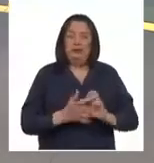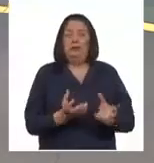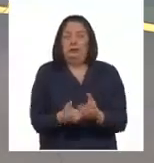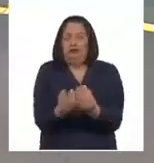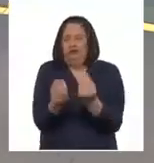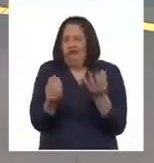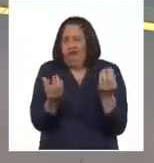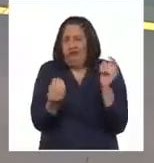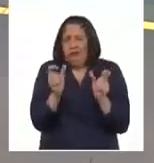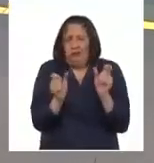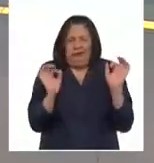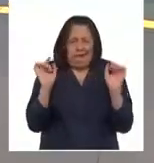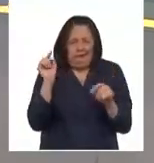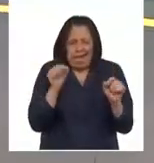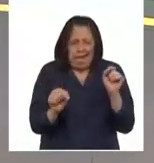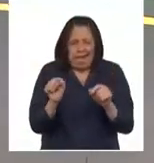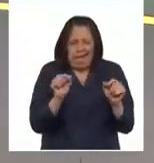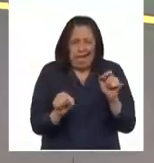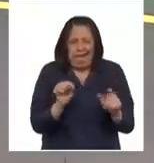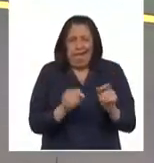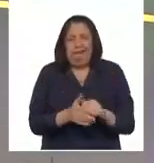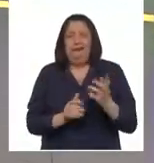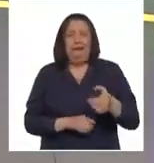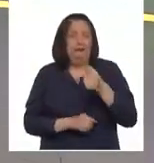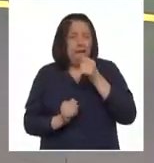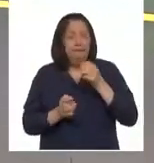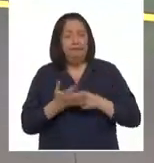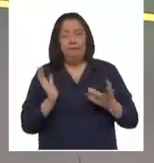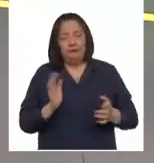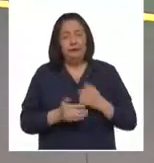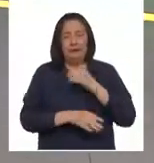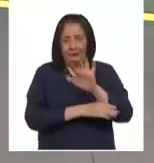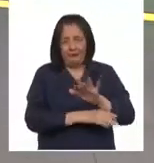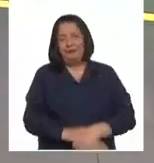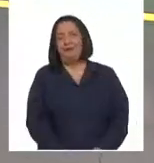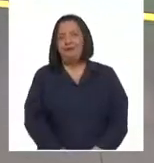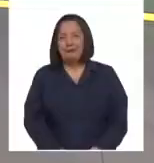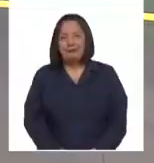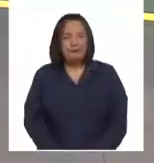cantidad de personas que está llegando. Angie, buenas tardes.